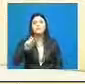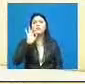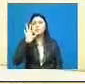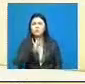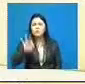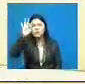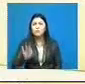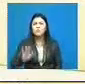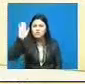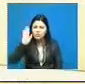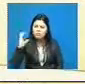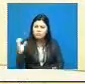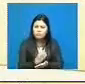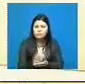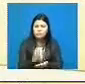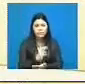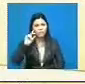7.3% de los ingresos del gobierno nacional.